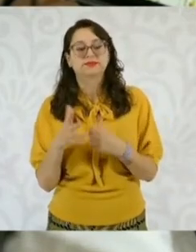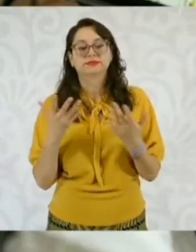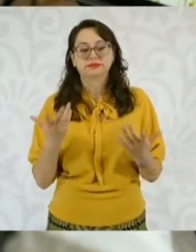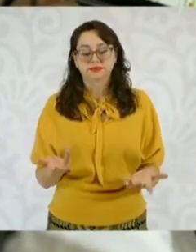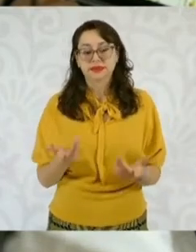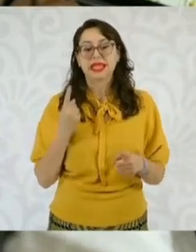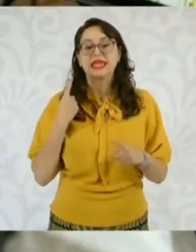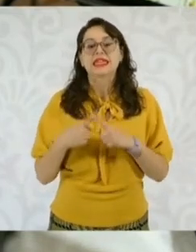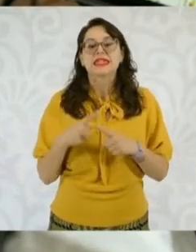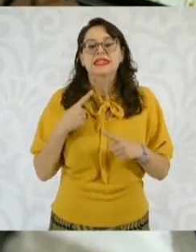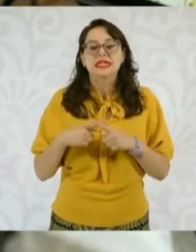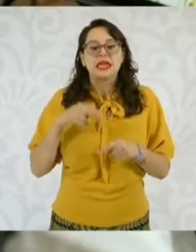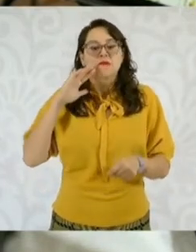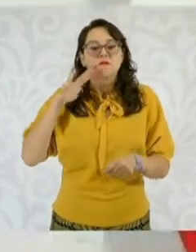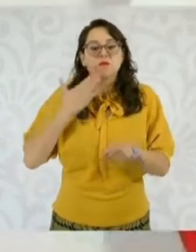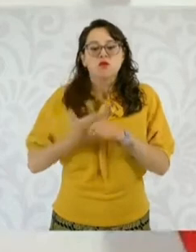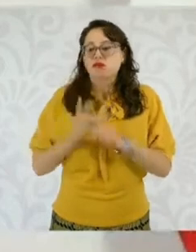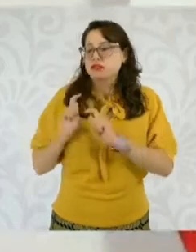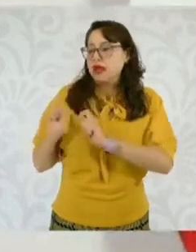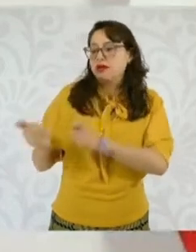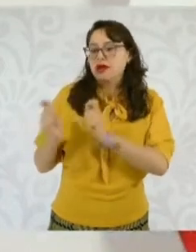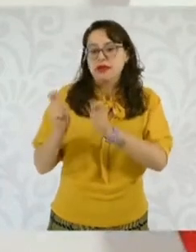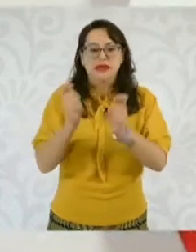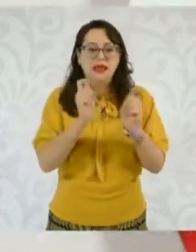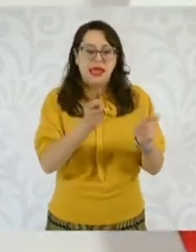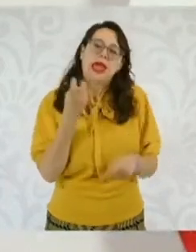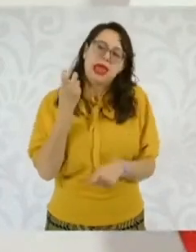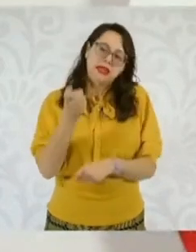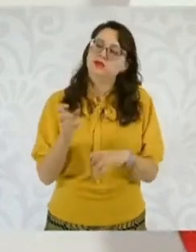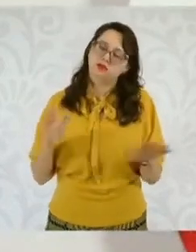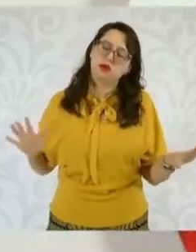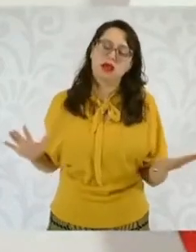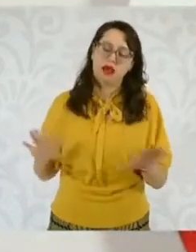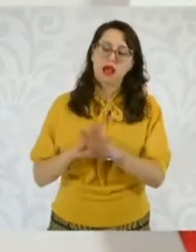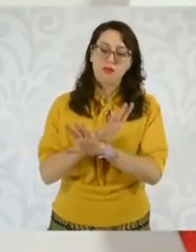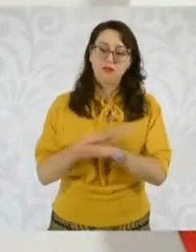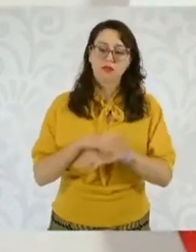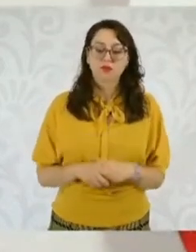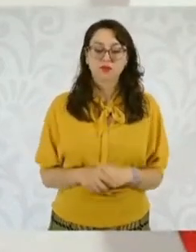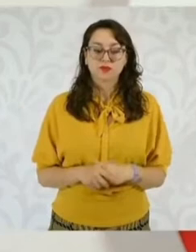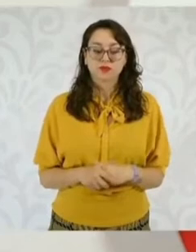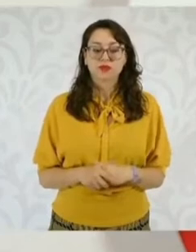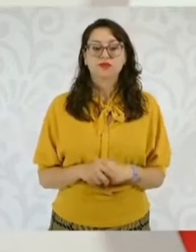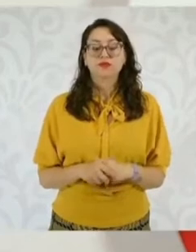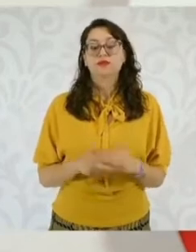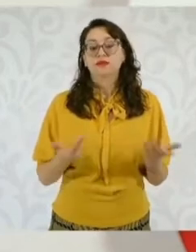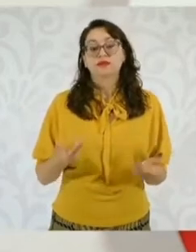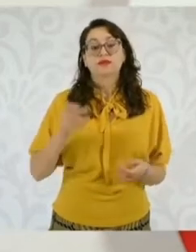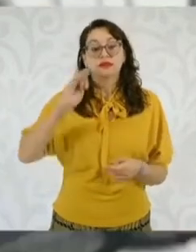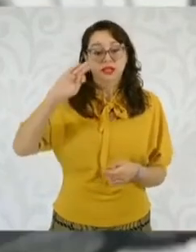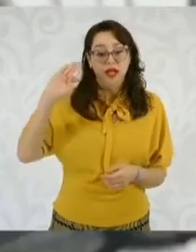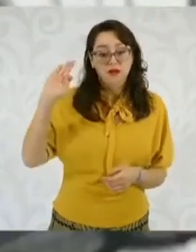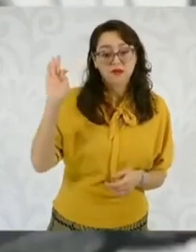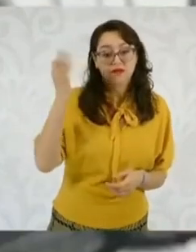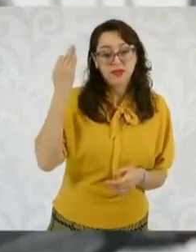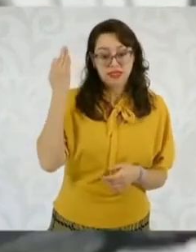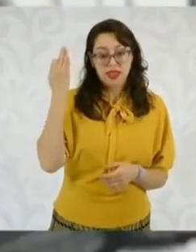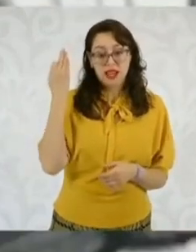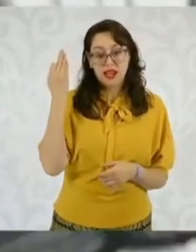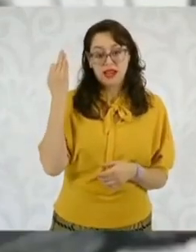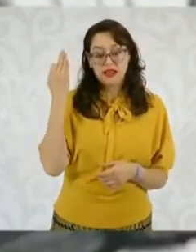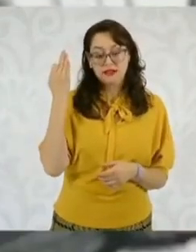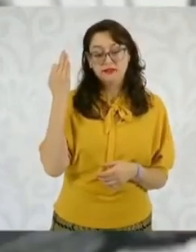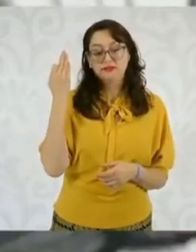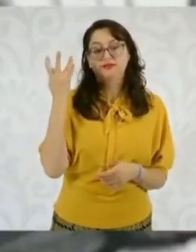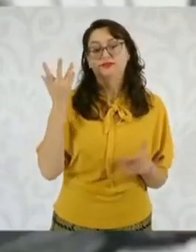las autoridades encargadas de garantizar que se tenga ese acceso a esa información. Por ejemplo, a nivel federal, hasta antes